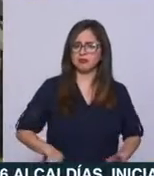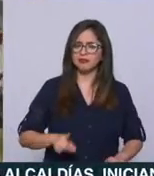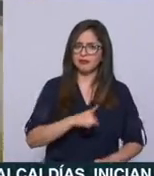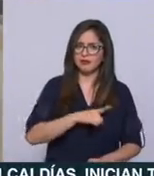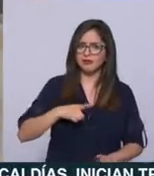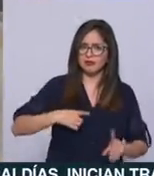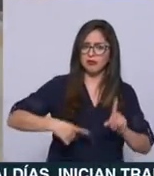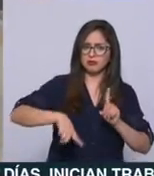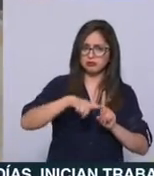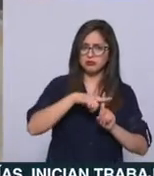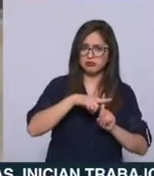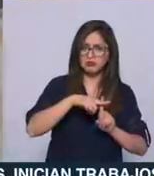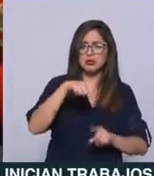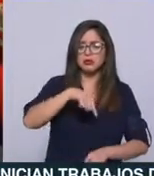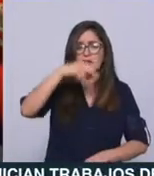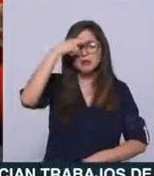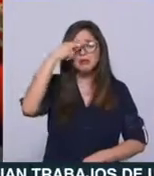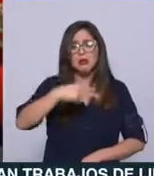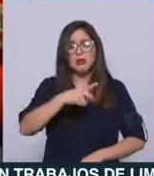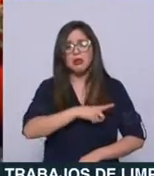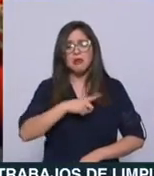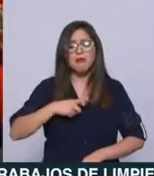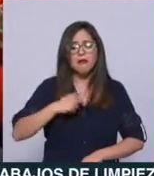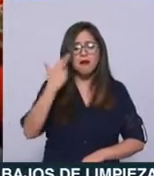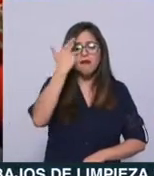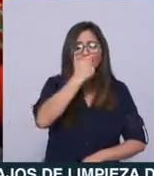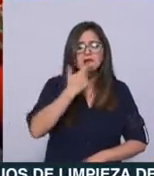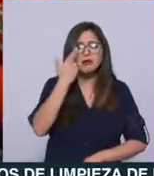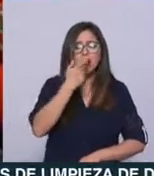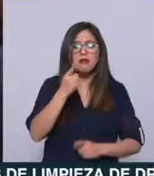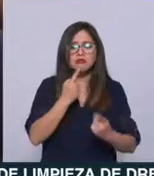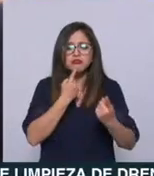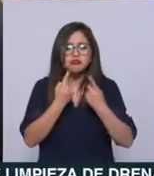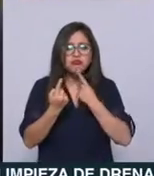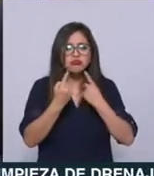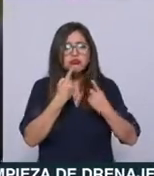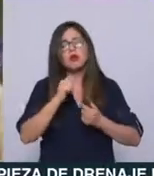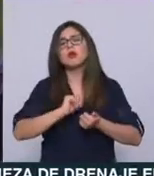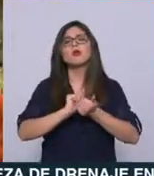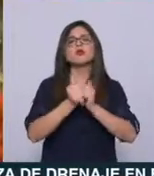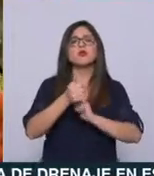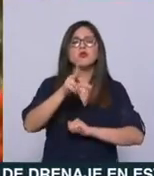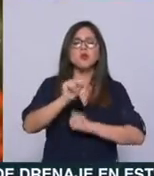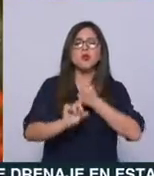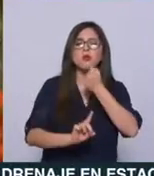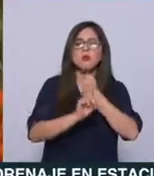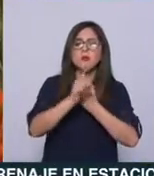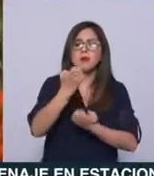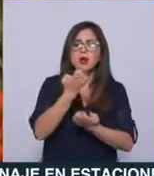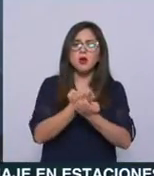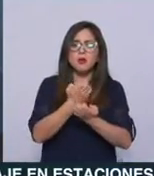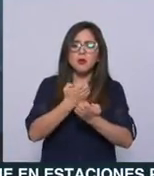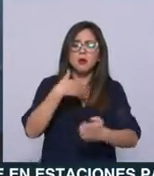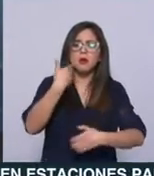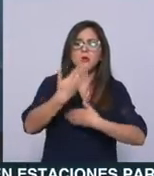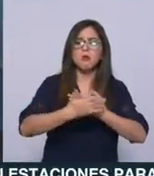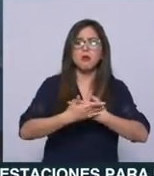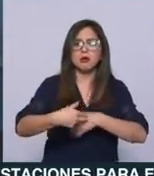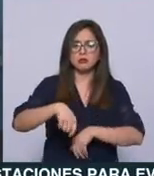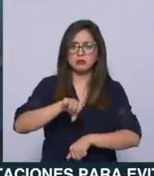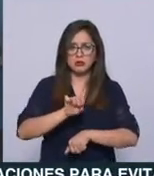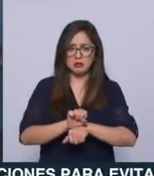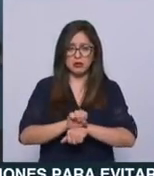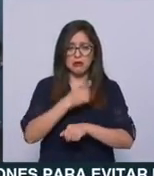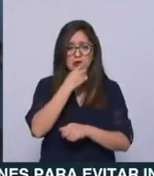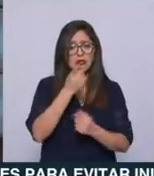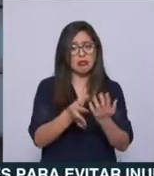a México le compete agotar la actual negociación, procurando que no haya un efecto económico a partir de la próxima semana. Mencionó